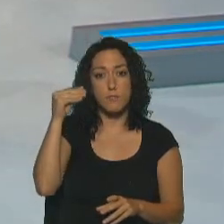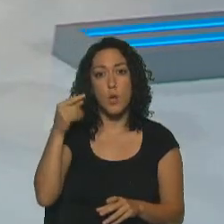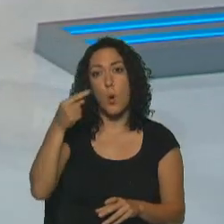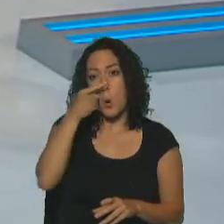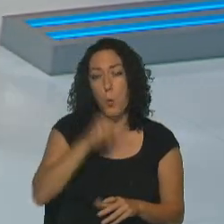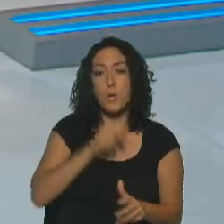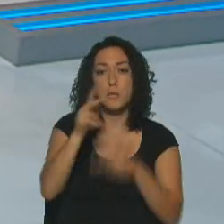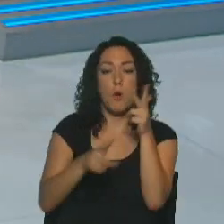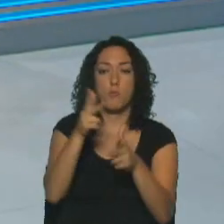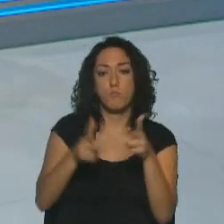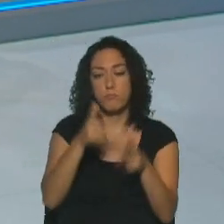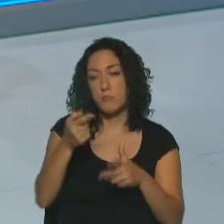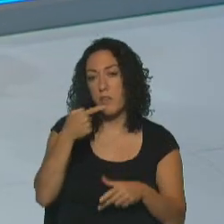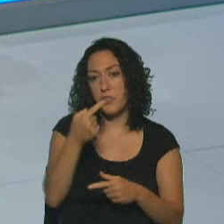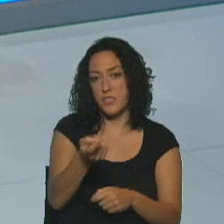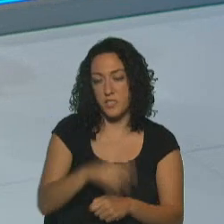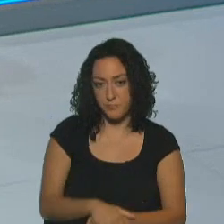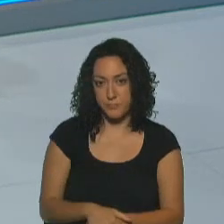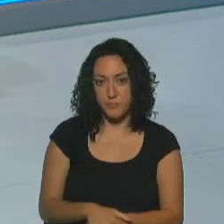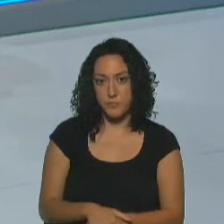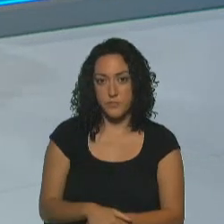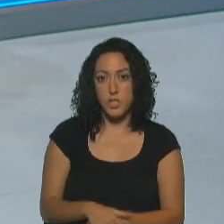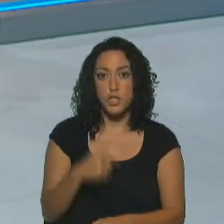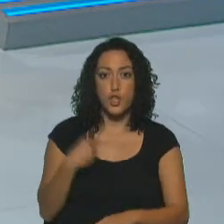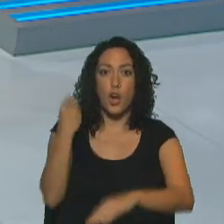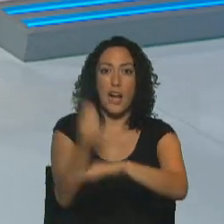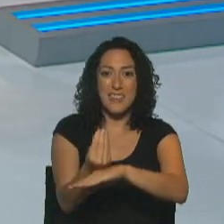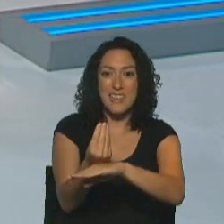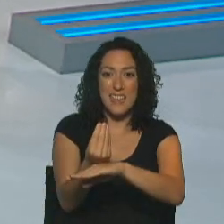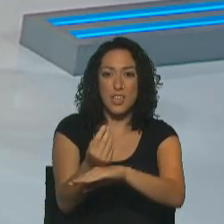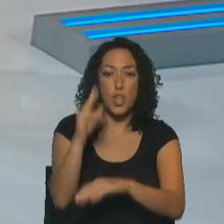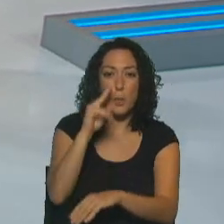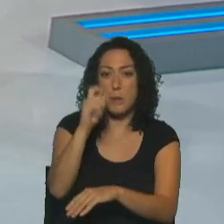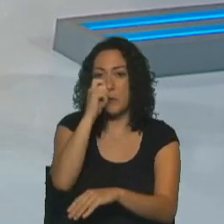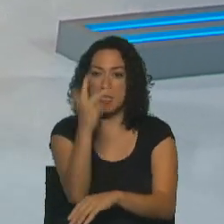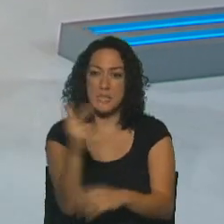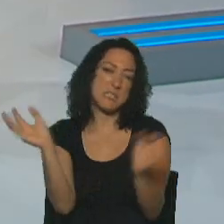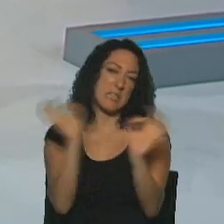su exposición la vicepresidenta. No voy a ser candidata a nada en el año